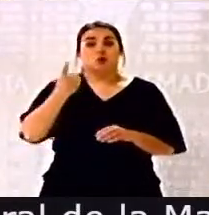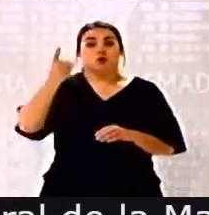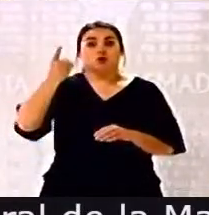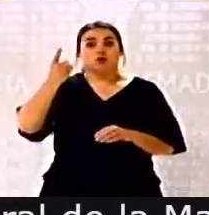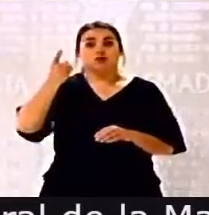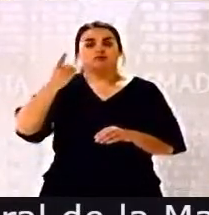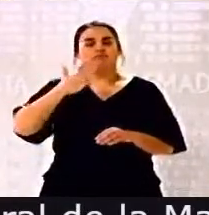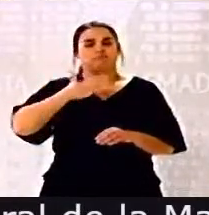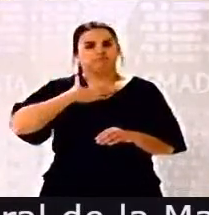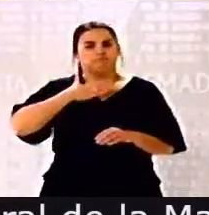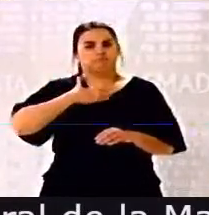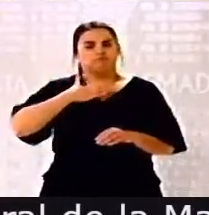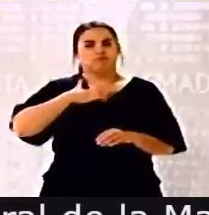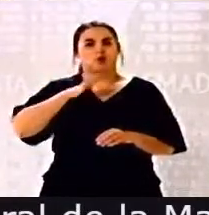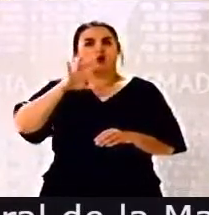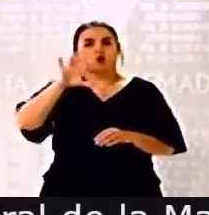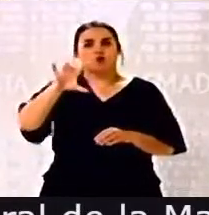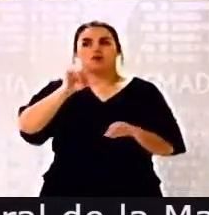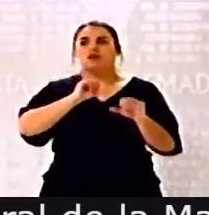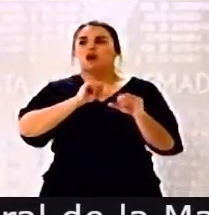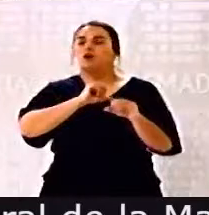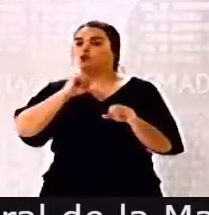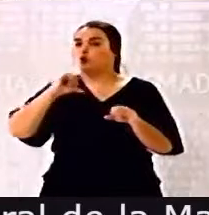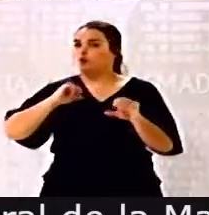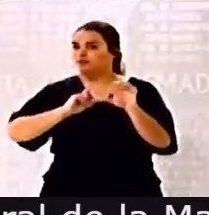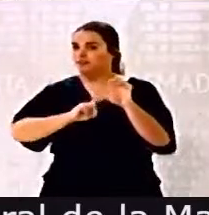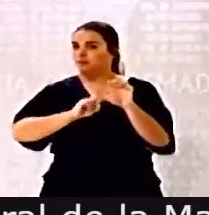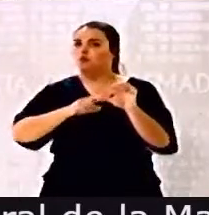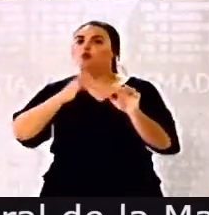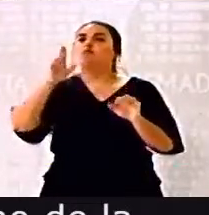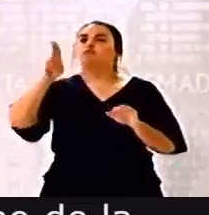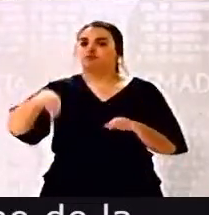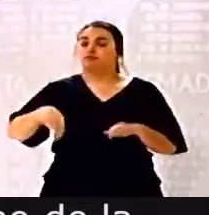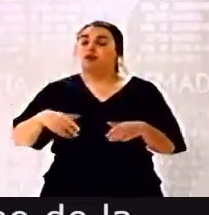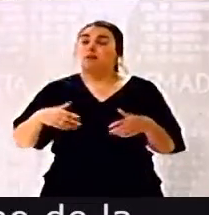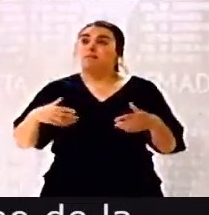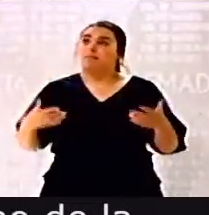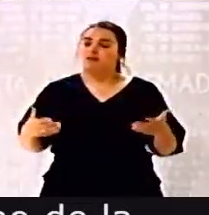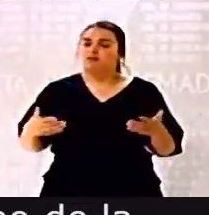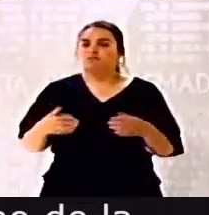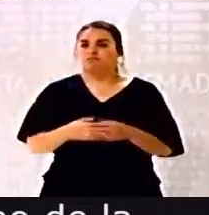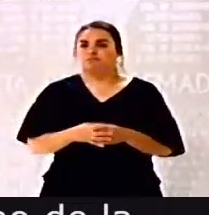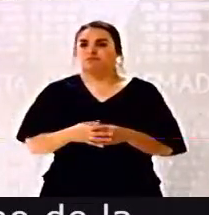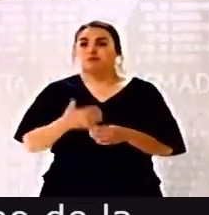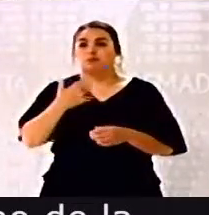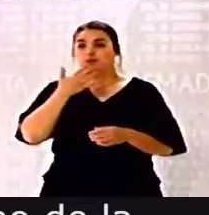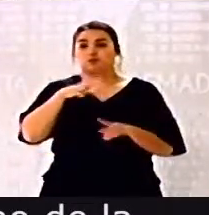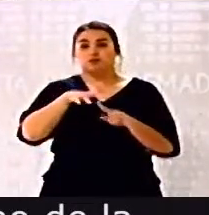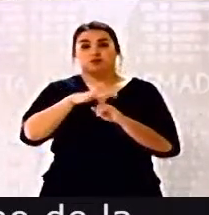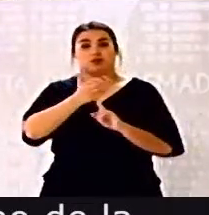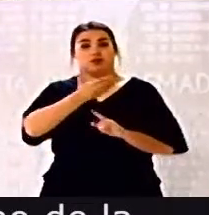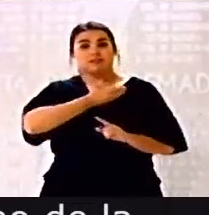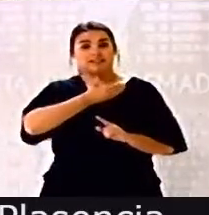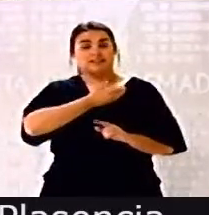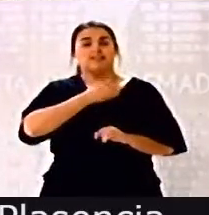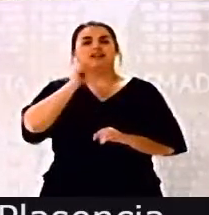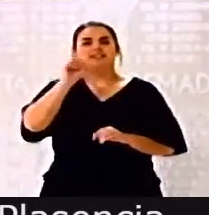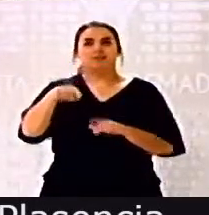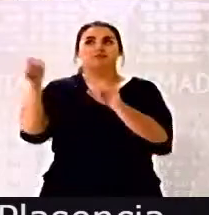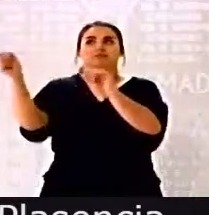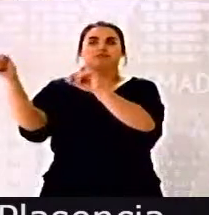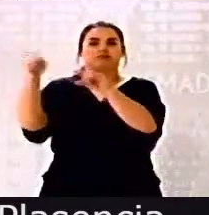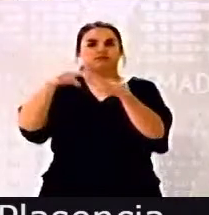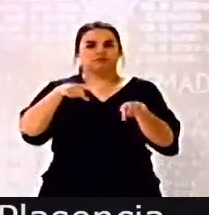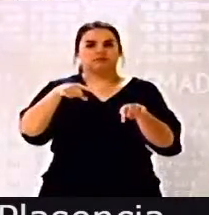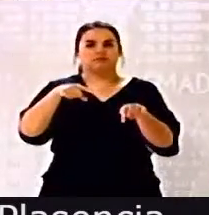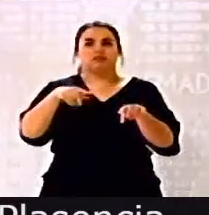autóctono de la Comunidad Autónoma de Extremadura. Y el caso de Plasencia también es un caso importado,